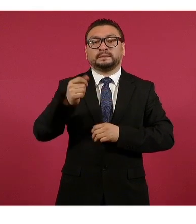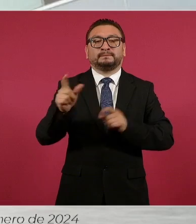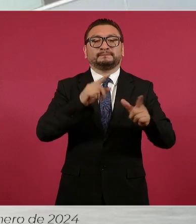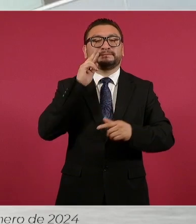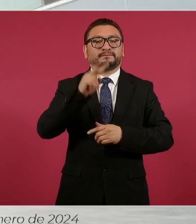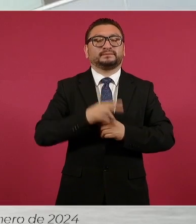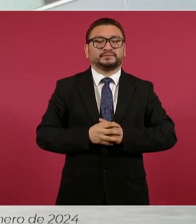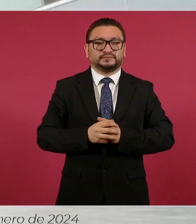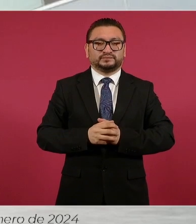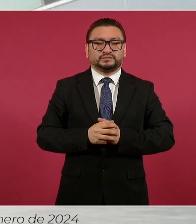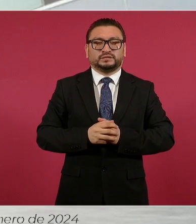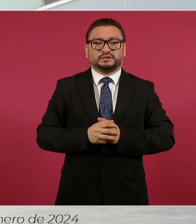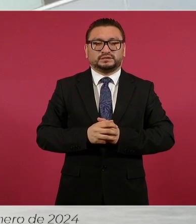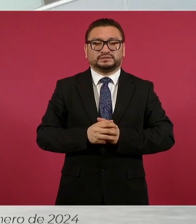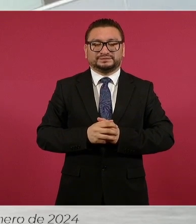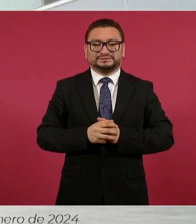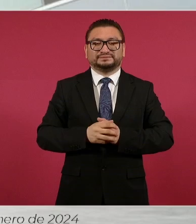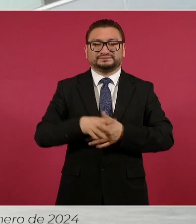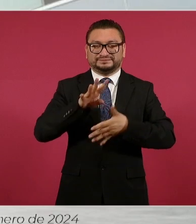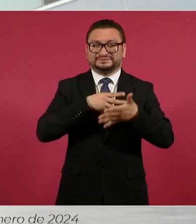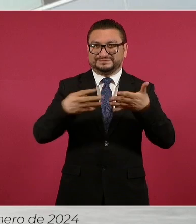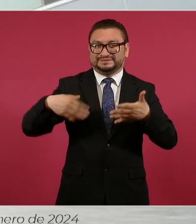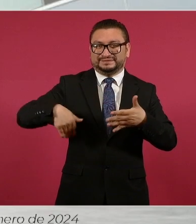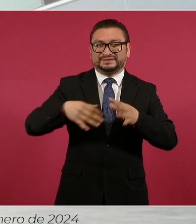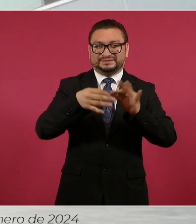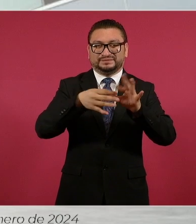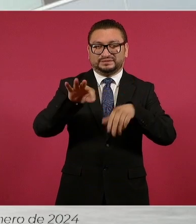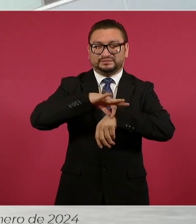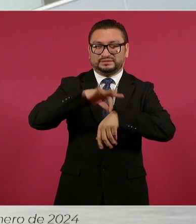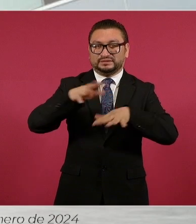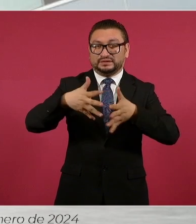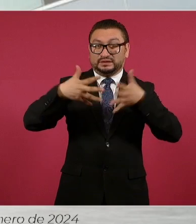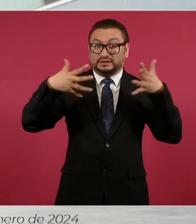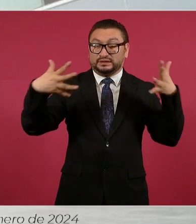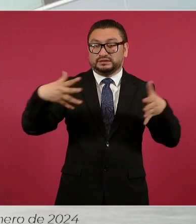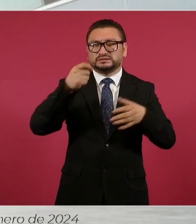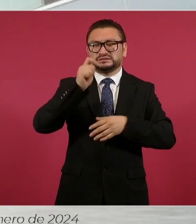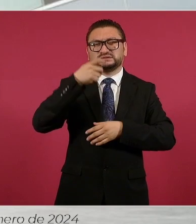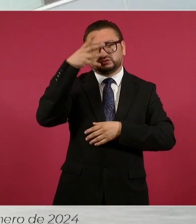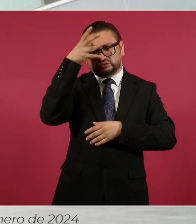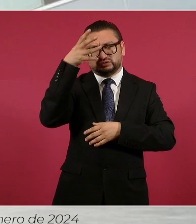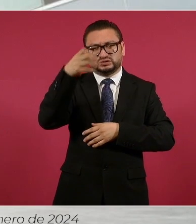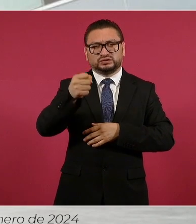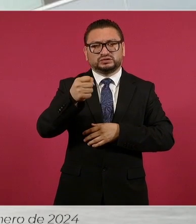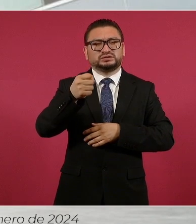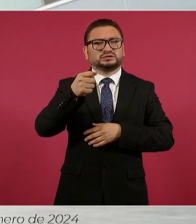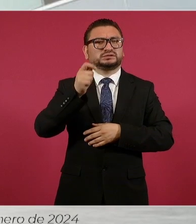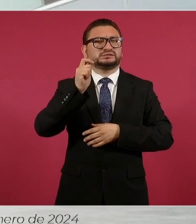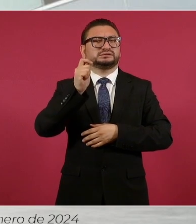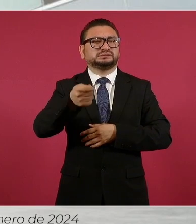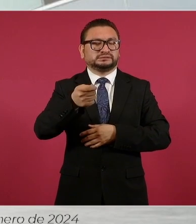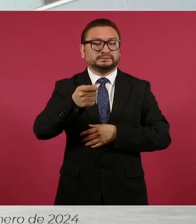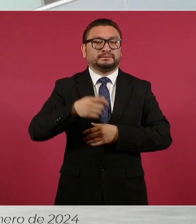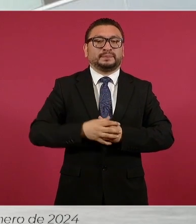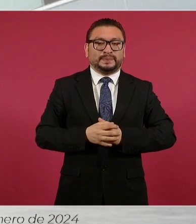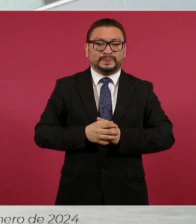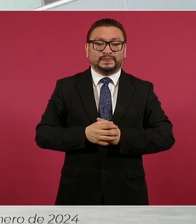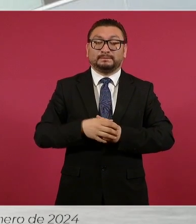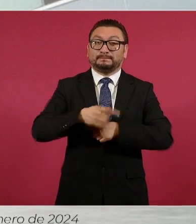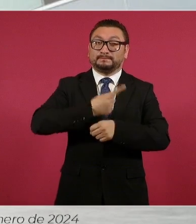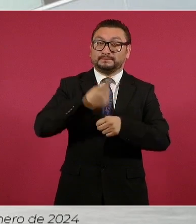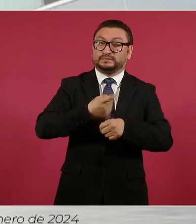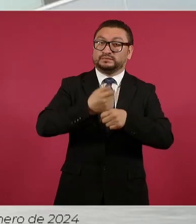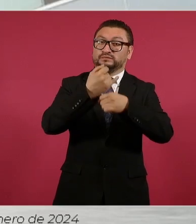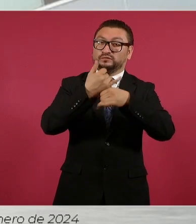Aquí pueden ver ustedes, como les platicamos, la megafarmacia es un concepto. y un concepto que implica tener primero